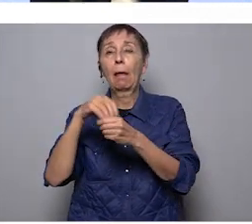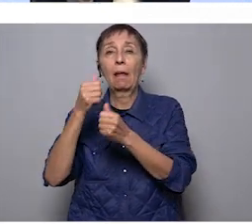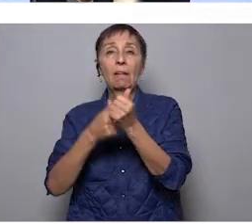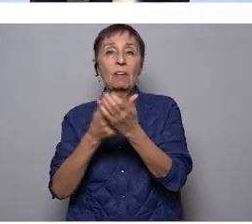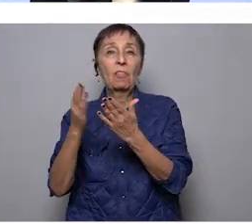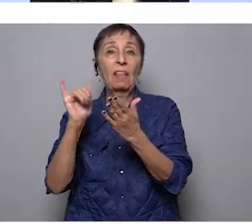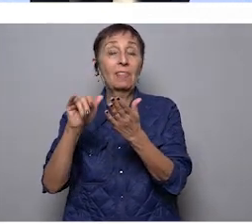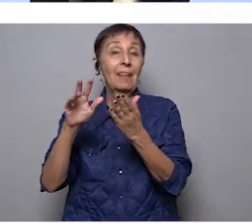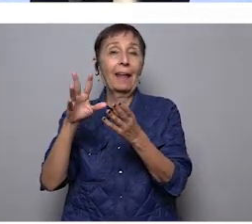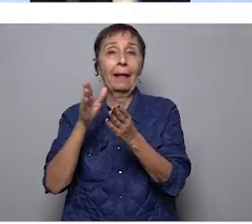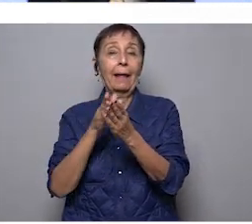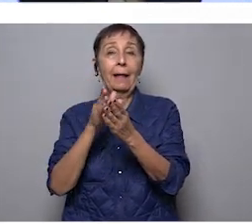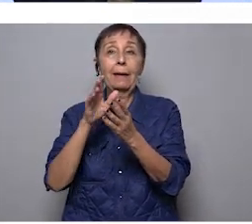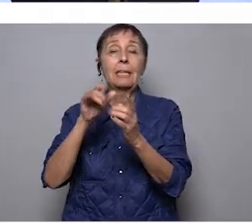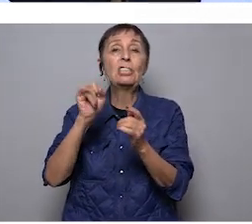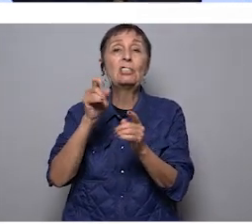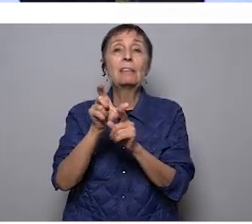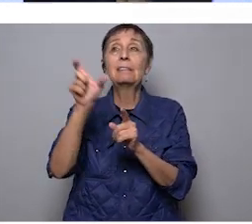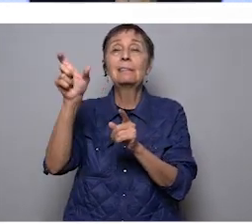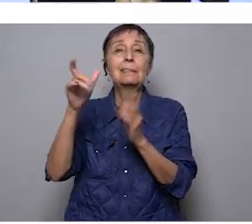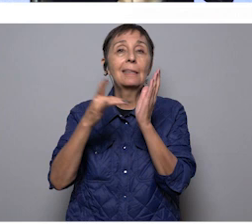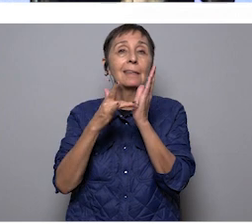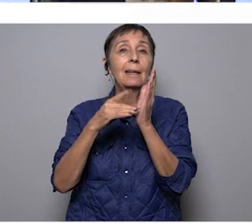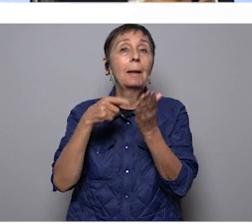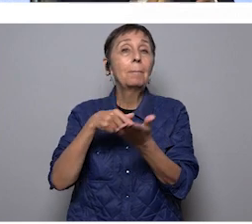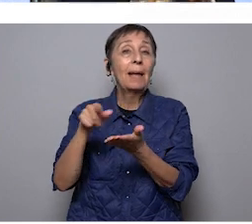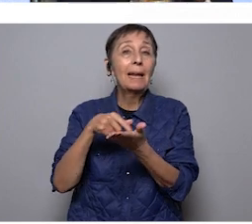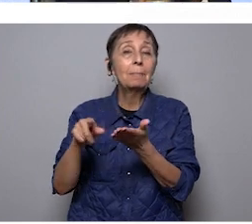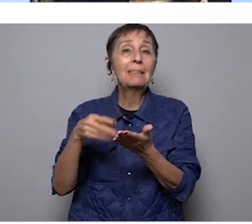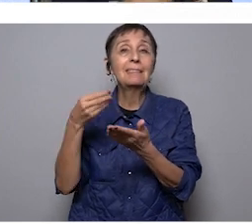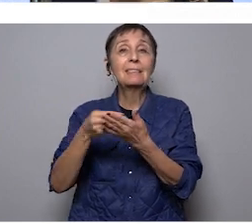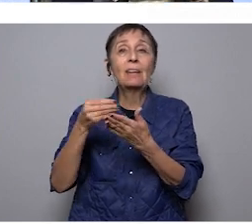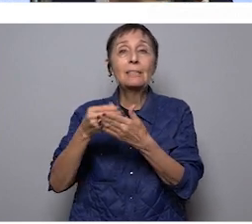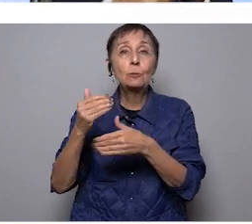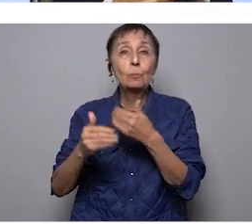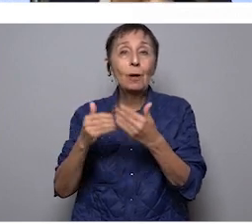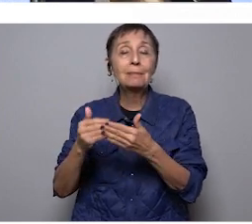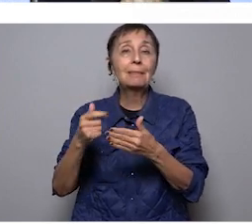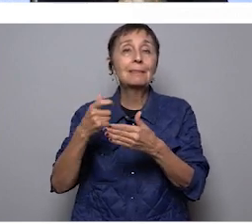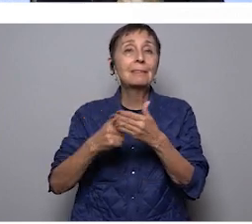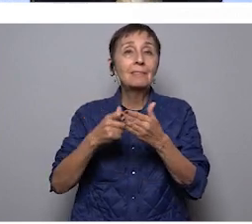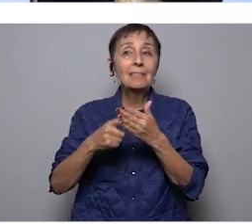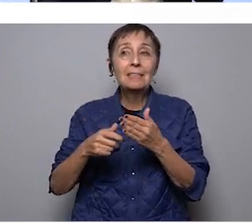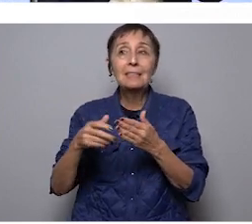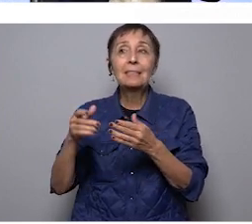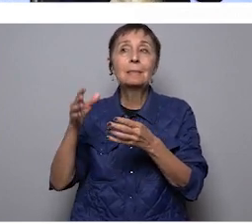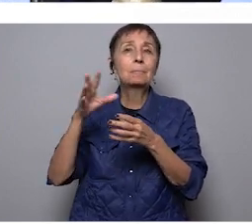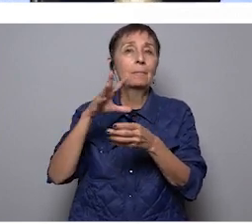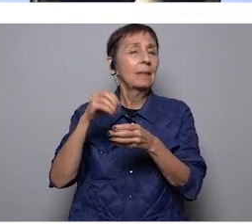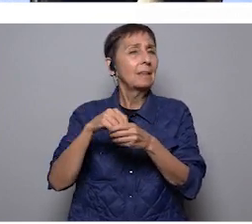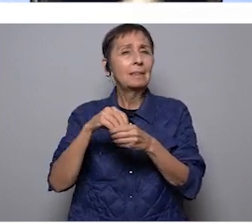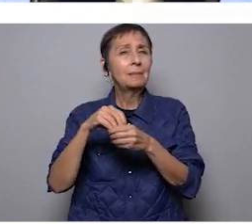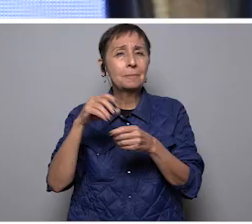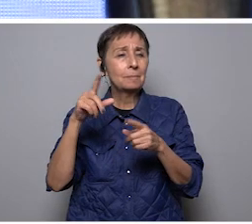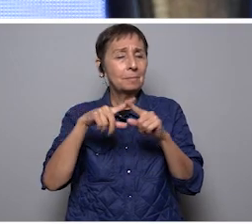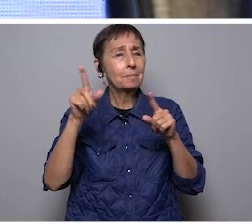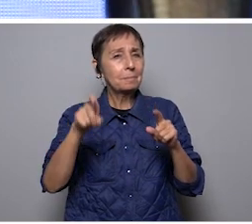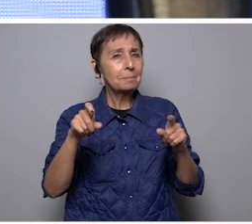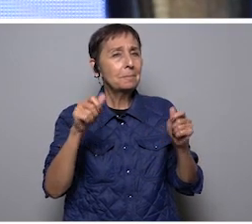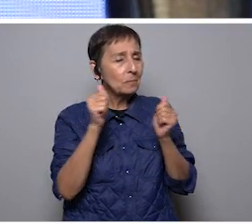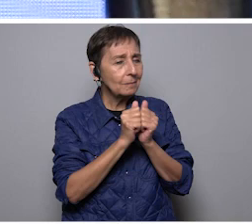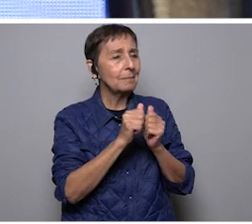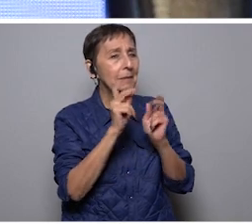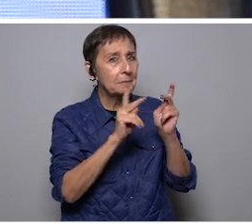de de pagos y procesos financieros Y ustedes del proceso de la gente de abajo en el territorio hacia los procesos de pago y los procesos